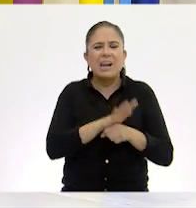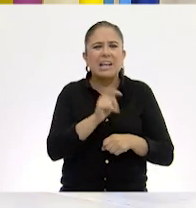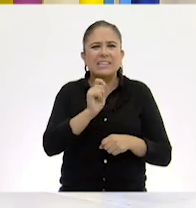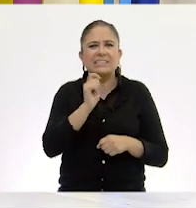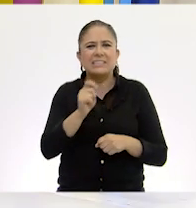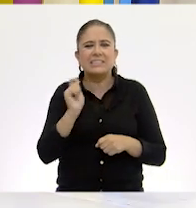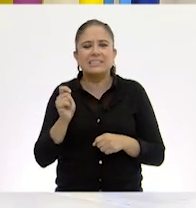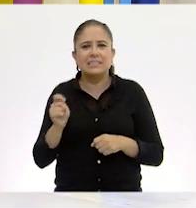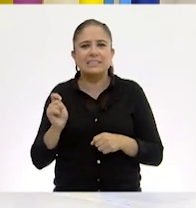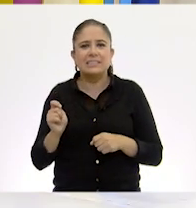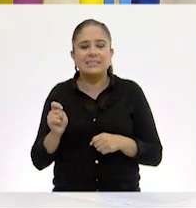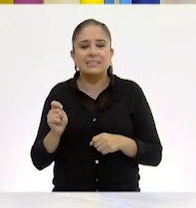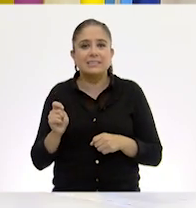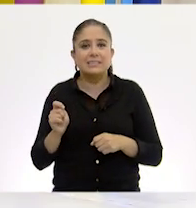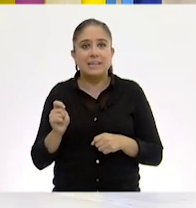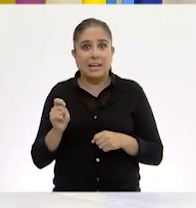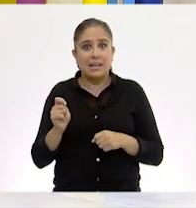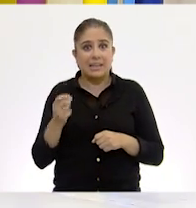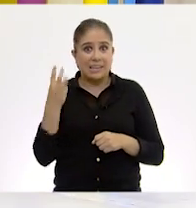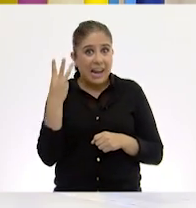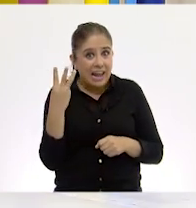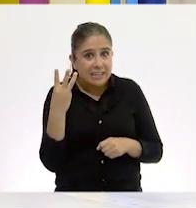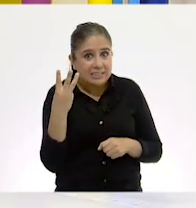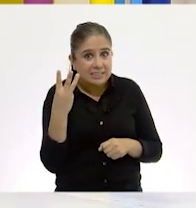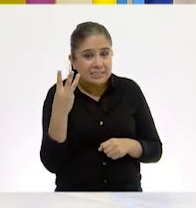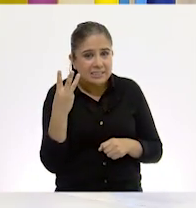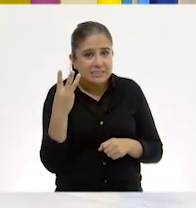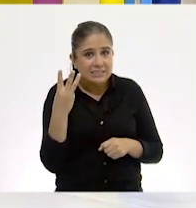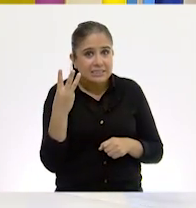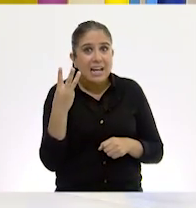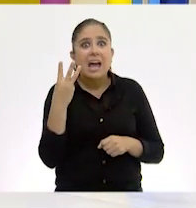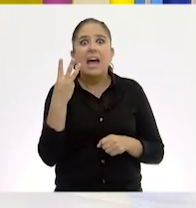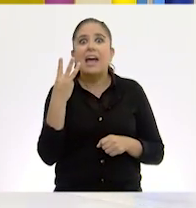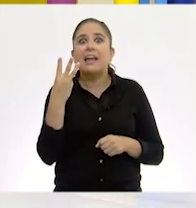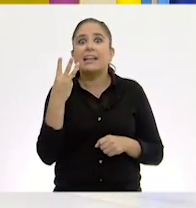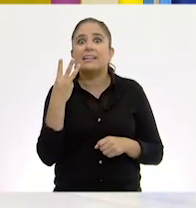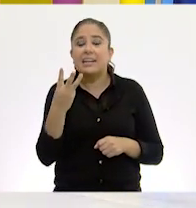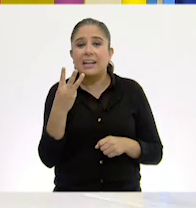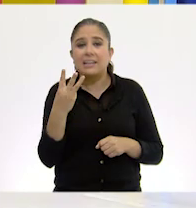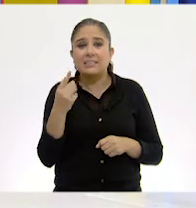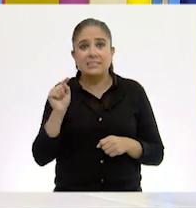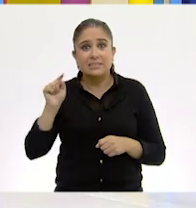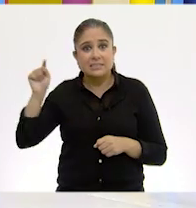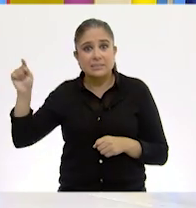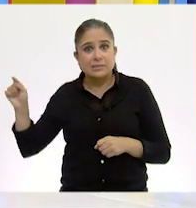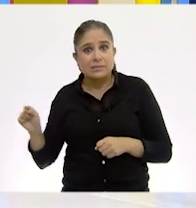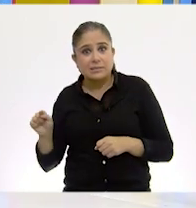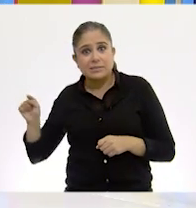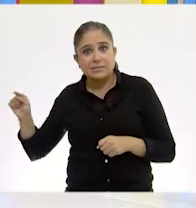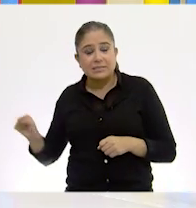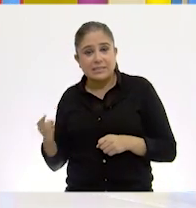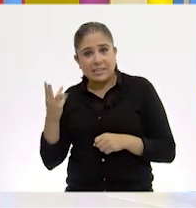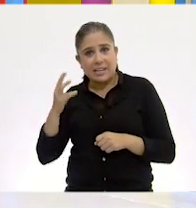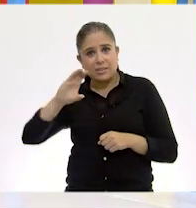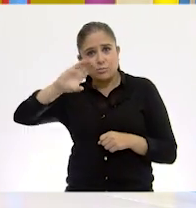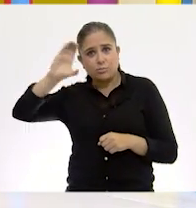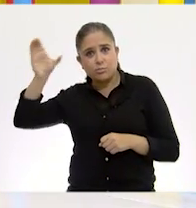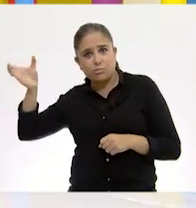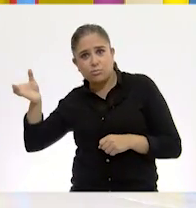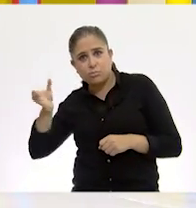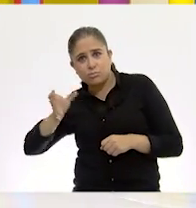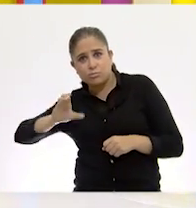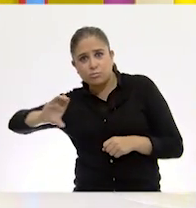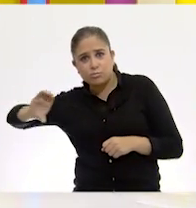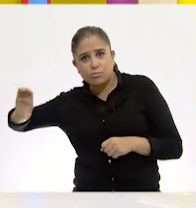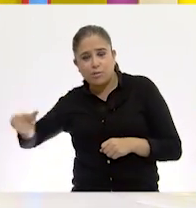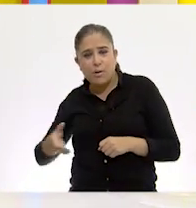Los lápices. ¿Qué? ¿El 3? ¿Es el 3? Es curvo, como sí, una serpiente, razón. ¿No? Es puedes...